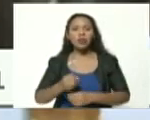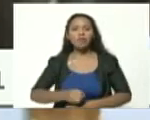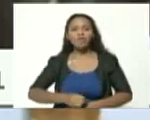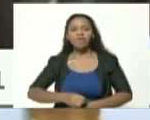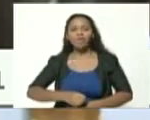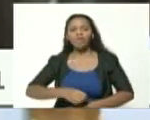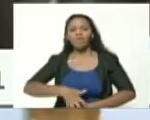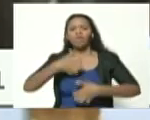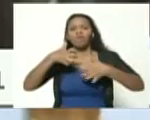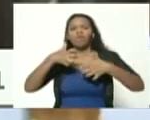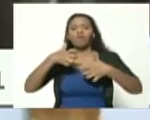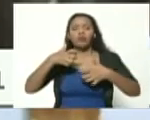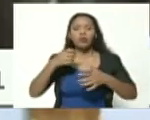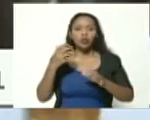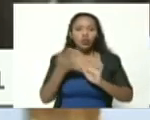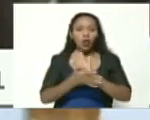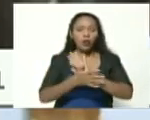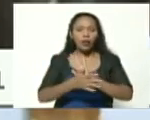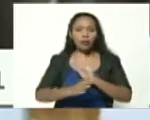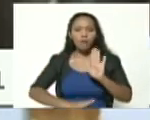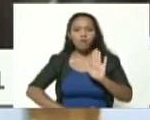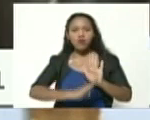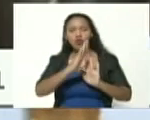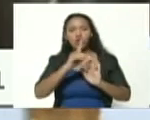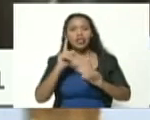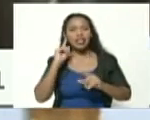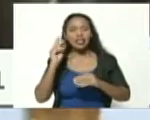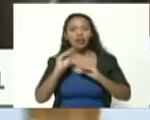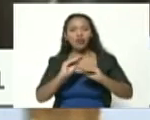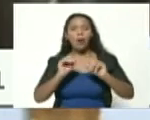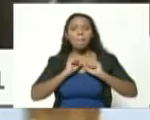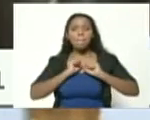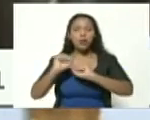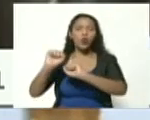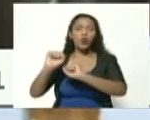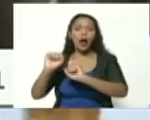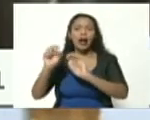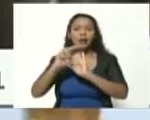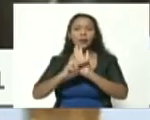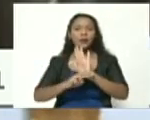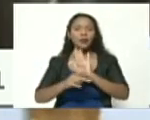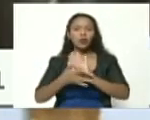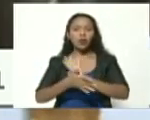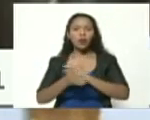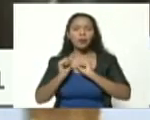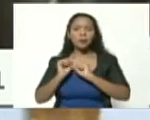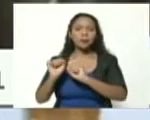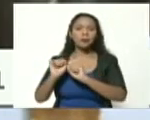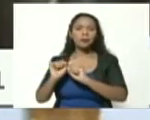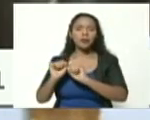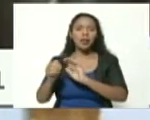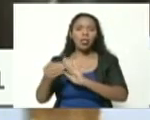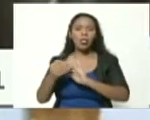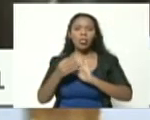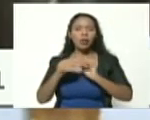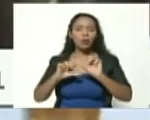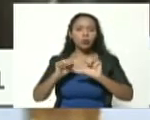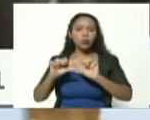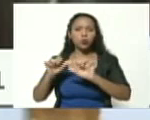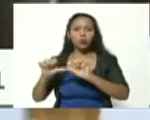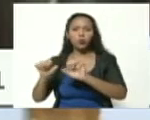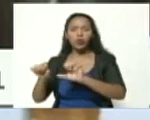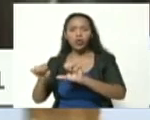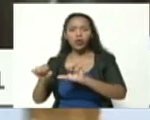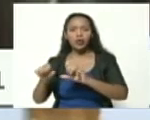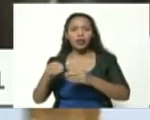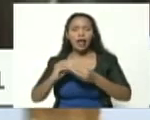colectiva a gran escala, que se manifiesta con el rechazo hacia el status quo imperante durante siglos,